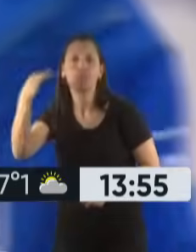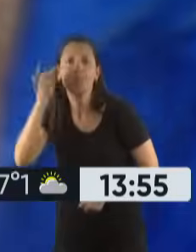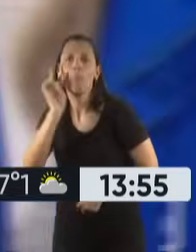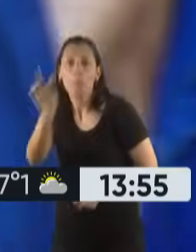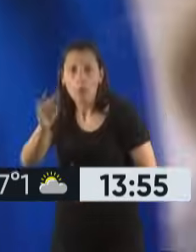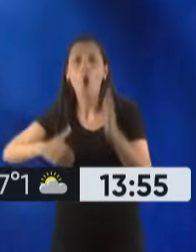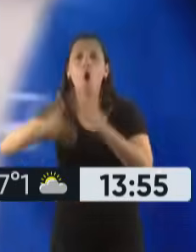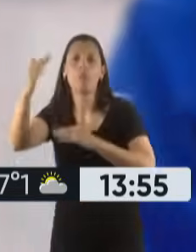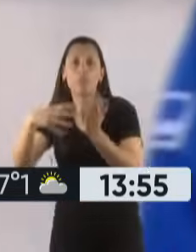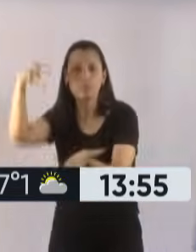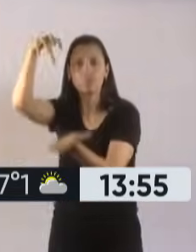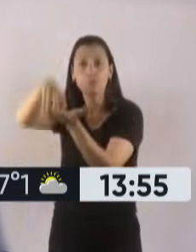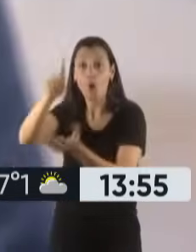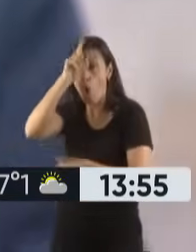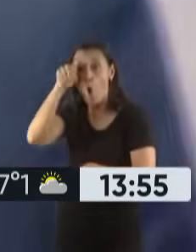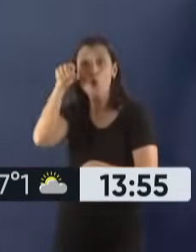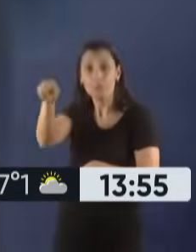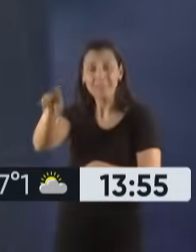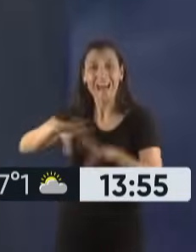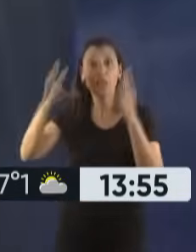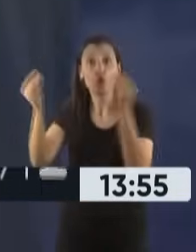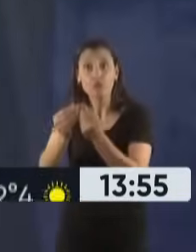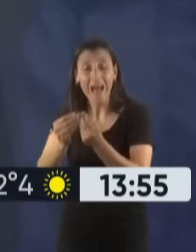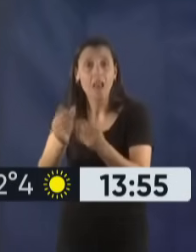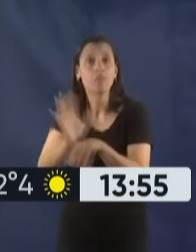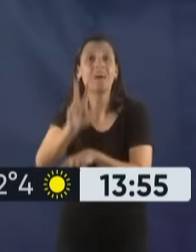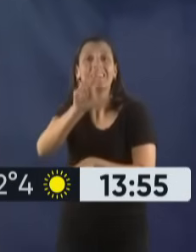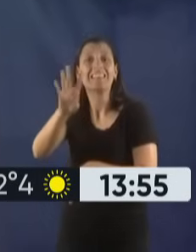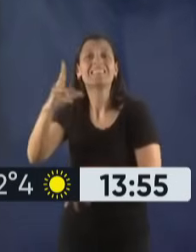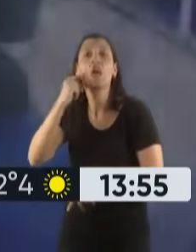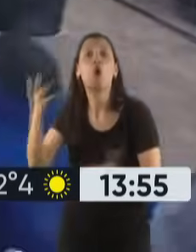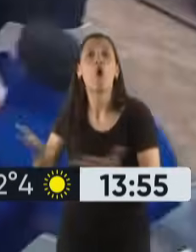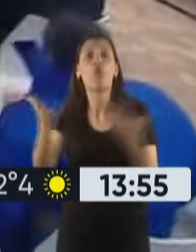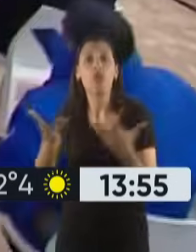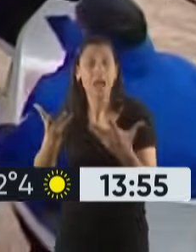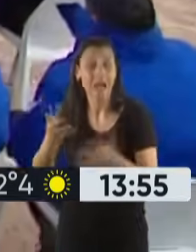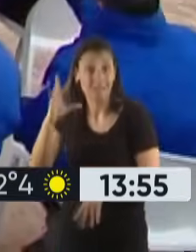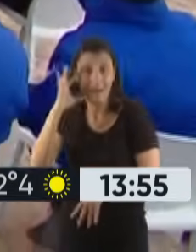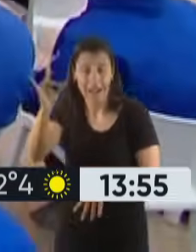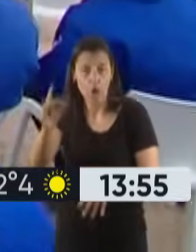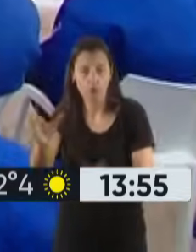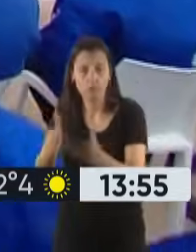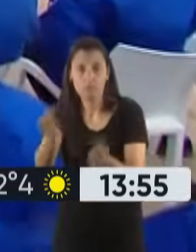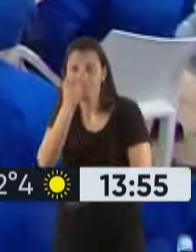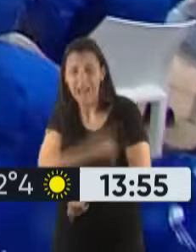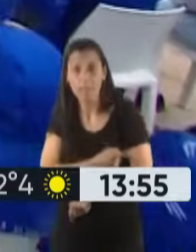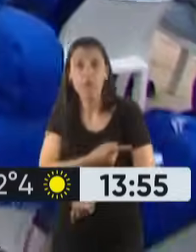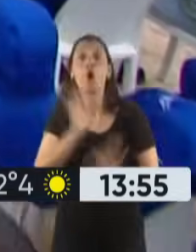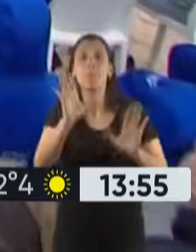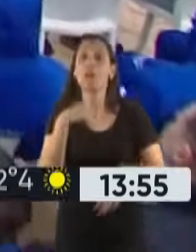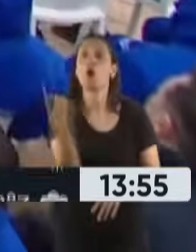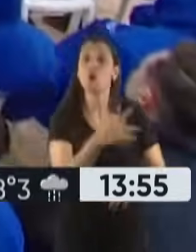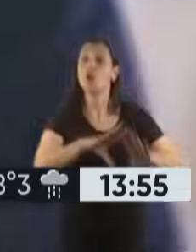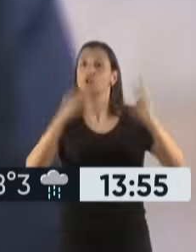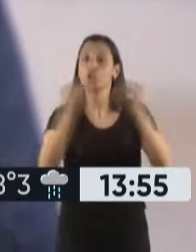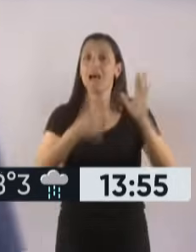un hospital en Hurlingham en 35 días. ¿Cuántos hospitales modulares hicimos? Más de